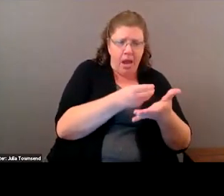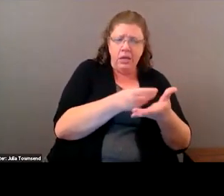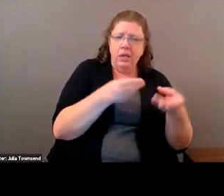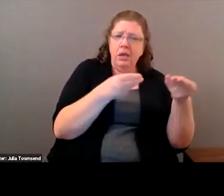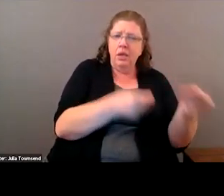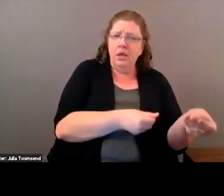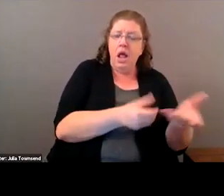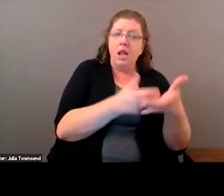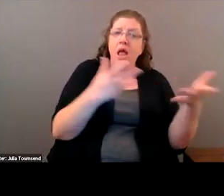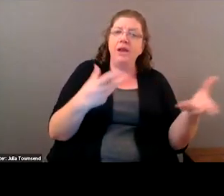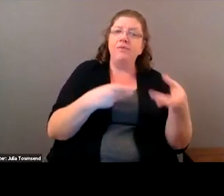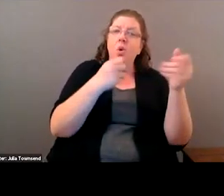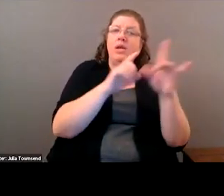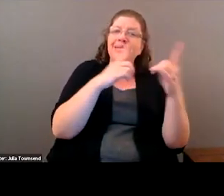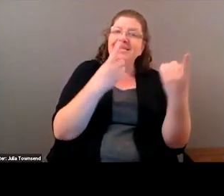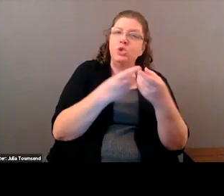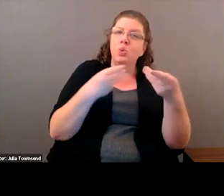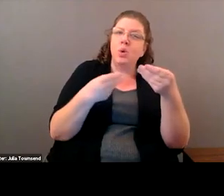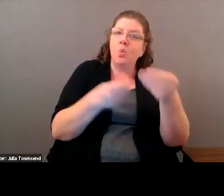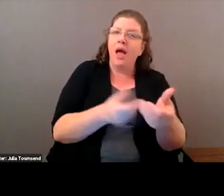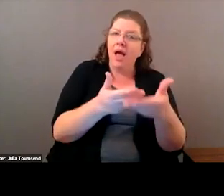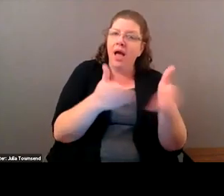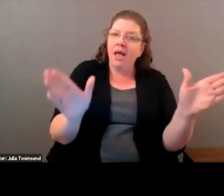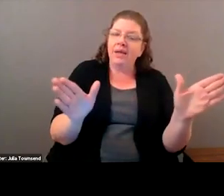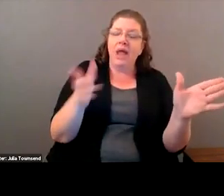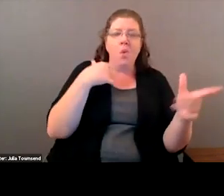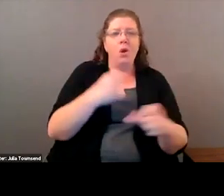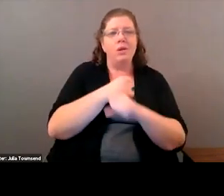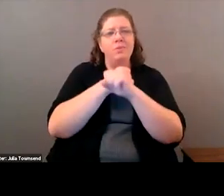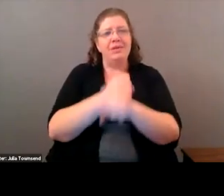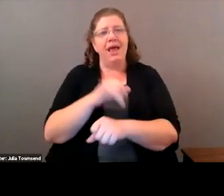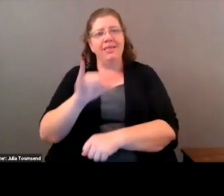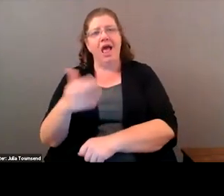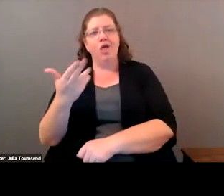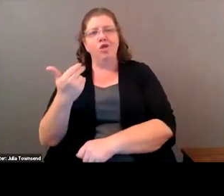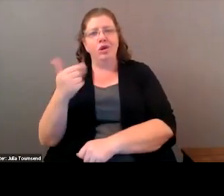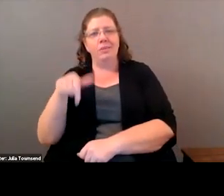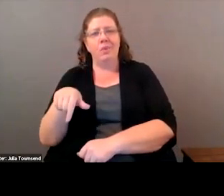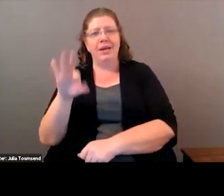detallado y mucho de eso va a todo el distrito